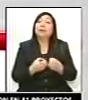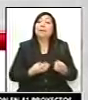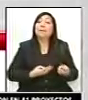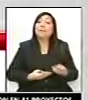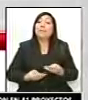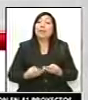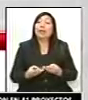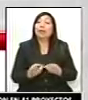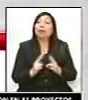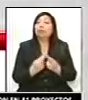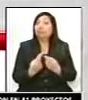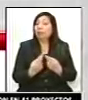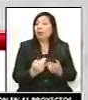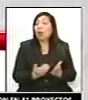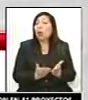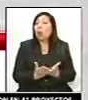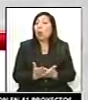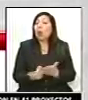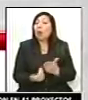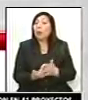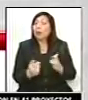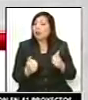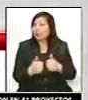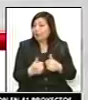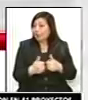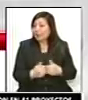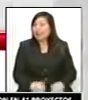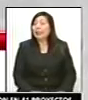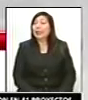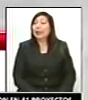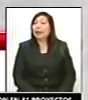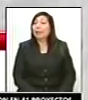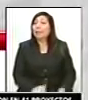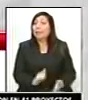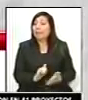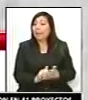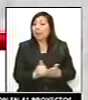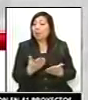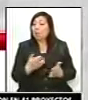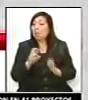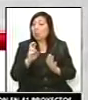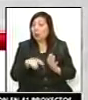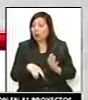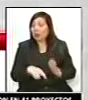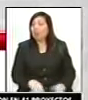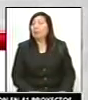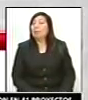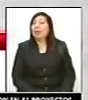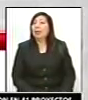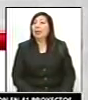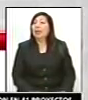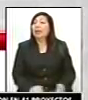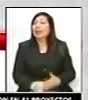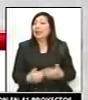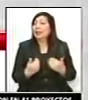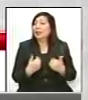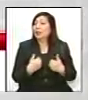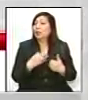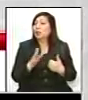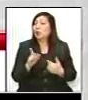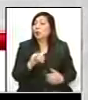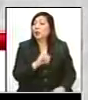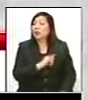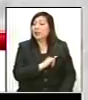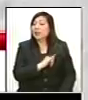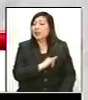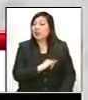mercado regulado mediante nuevas centrales hidroeléctricas a efectos de que programe las actividades que correspondan a su